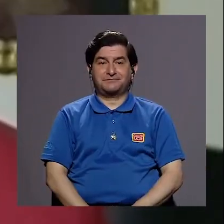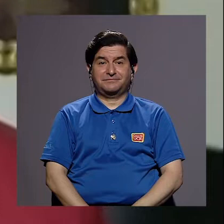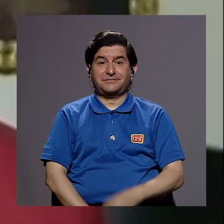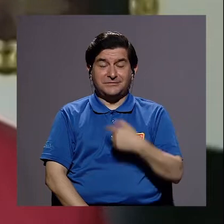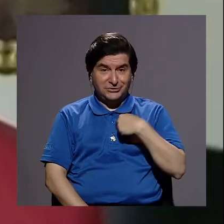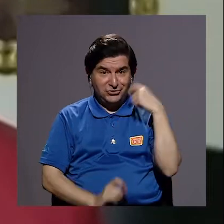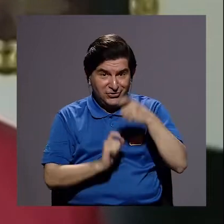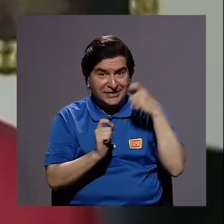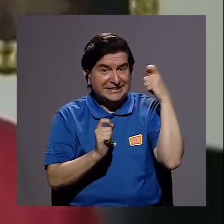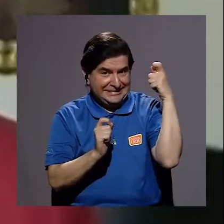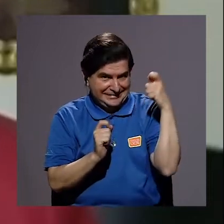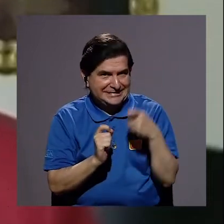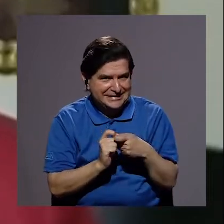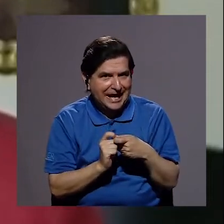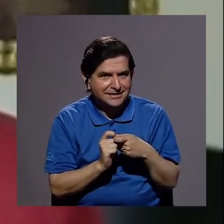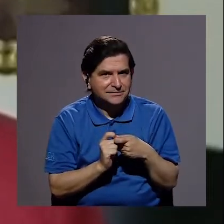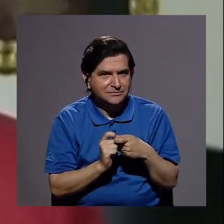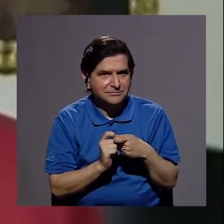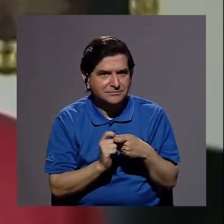es que literalmente